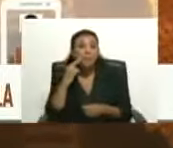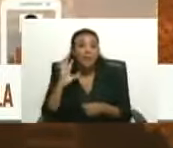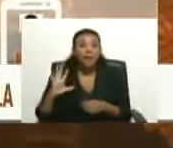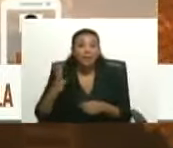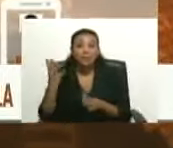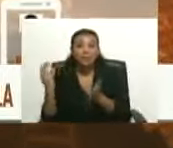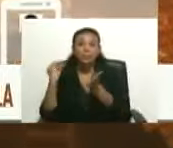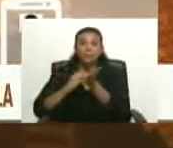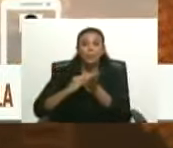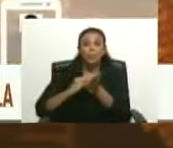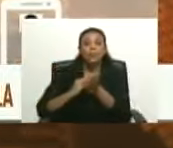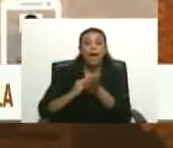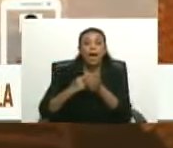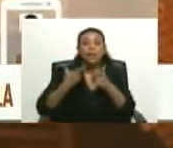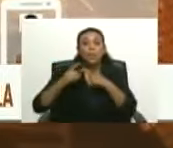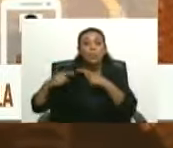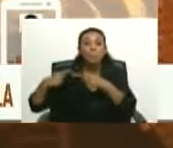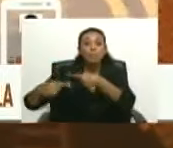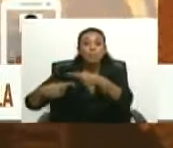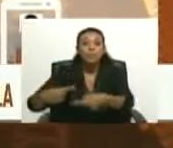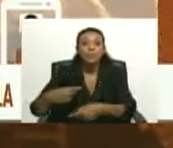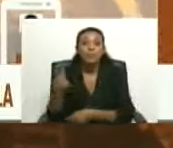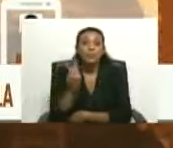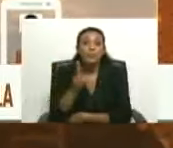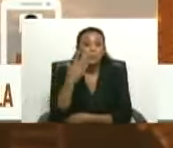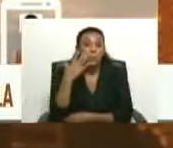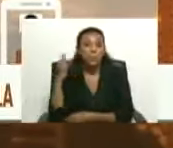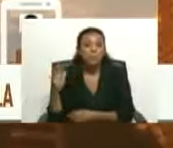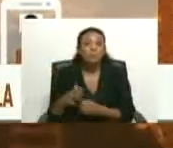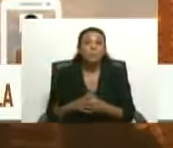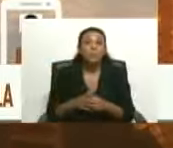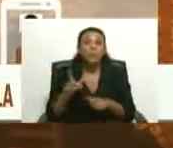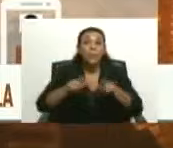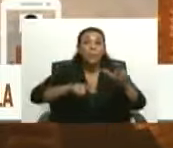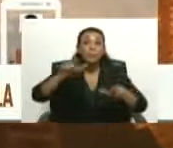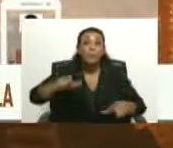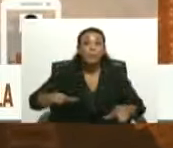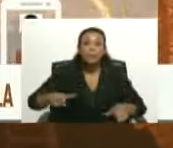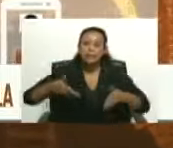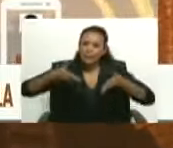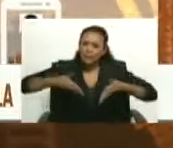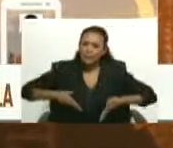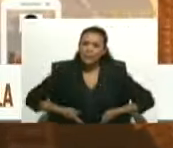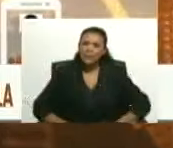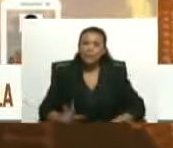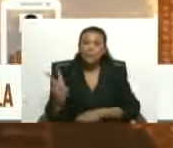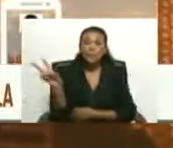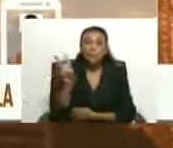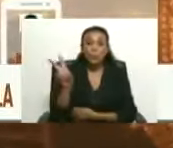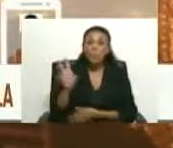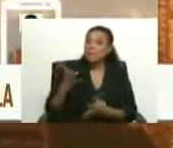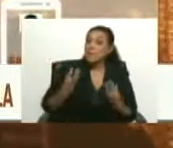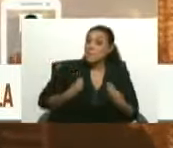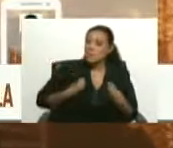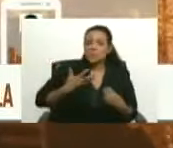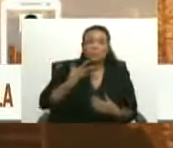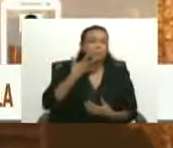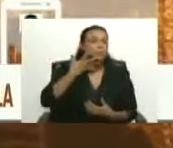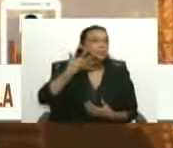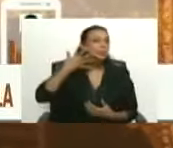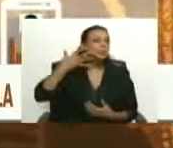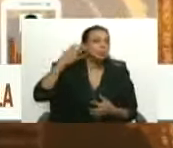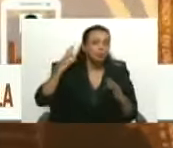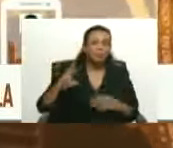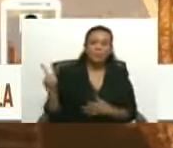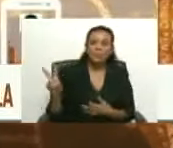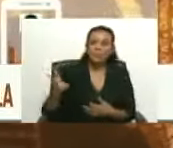a nosotros, a todas las generaciones de venezolanos y venezolanas que hemos nacido en esta tierra o que vivimos orgullosos